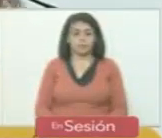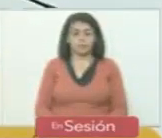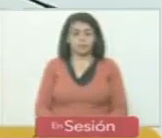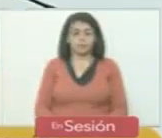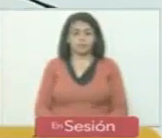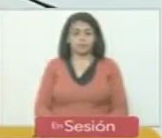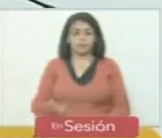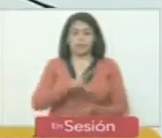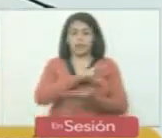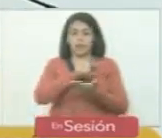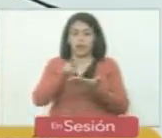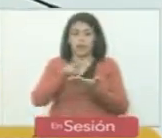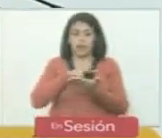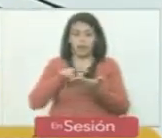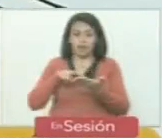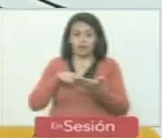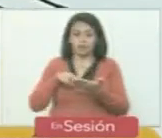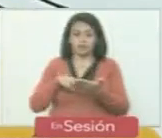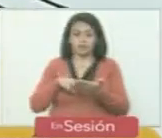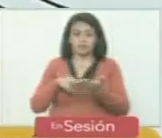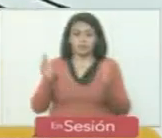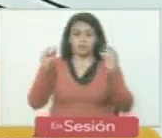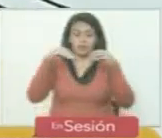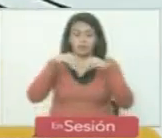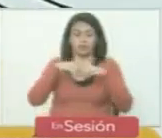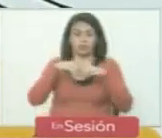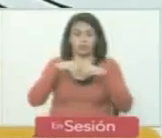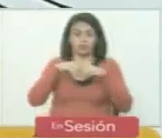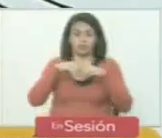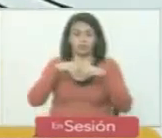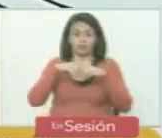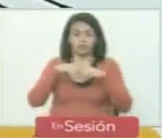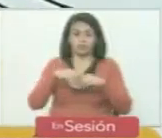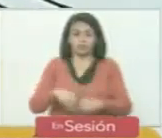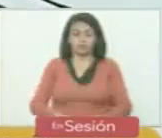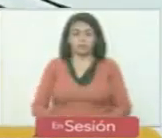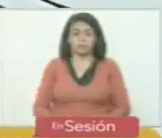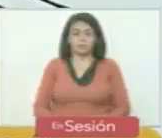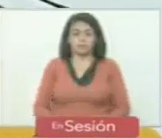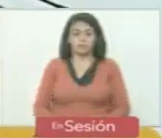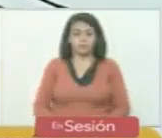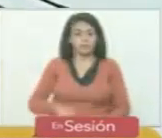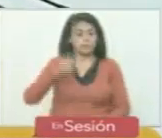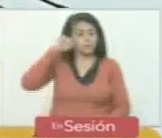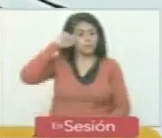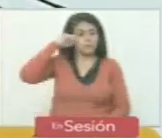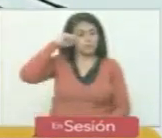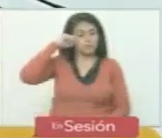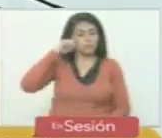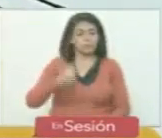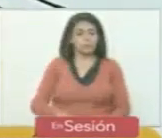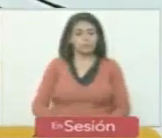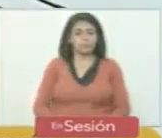dar lectura al acuerdo de conmemoración